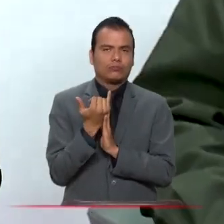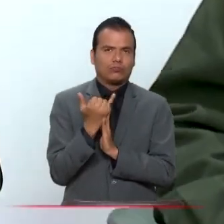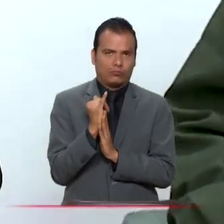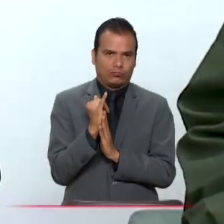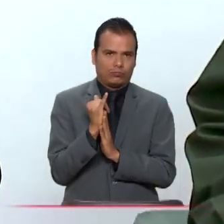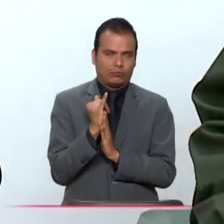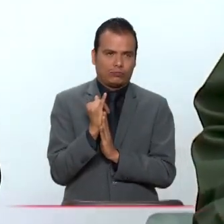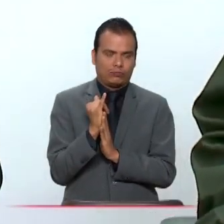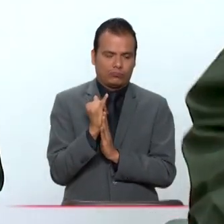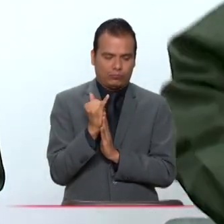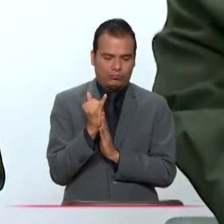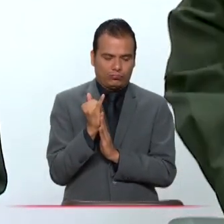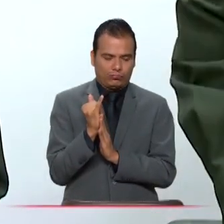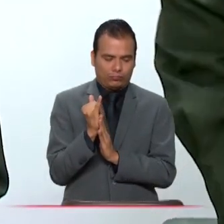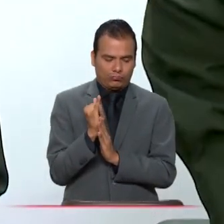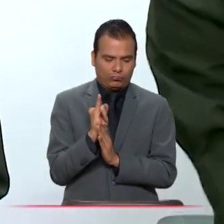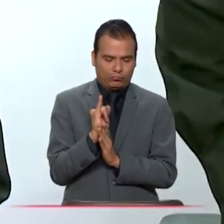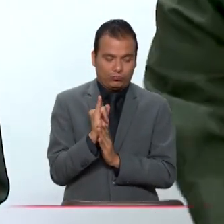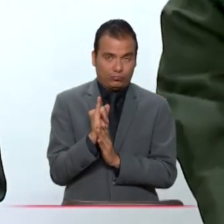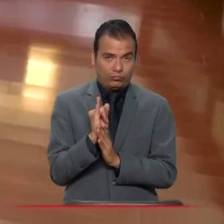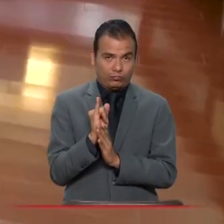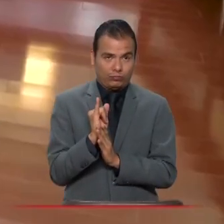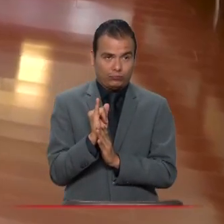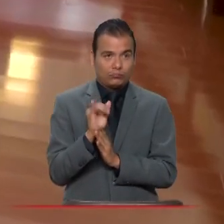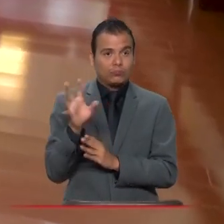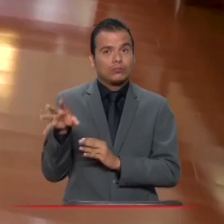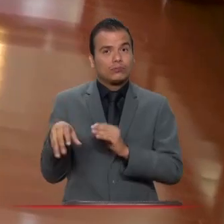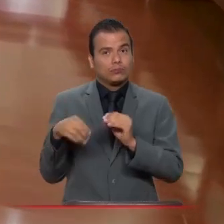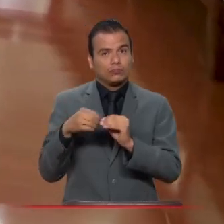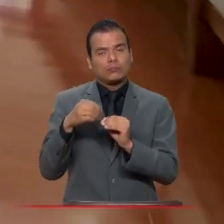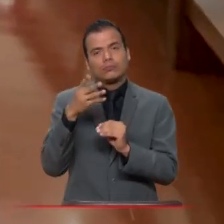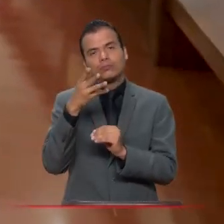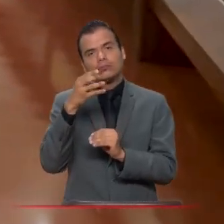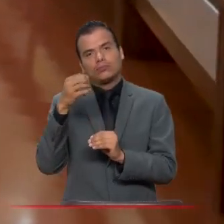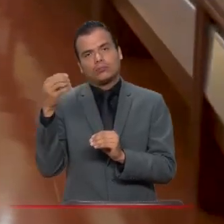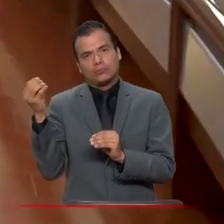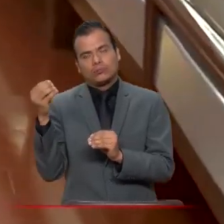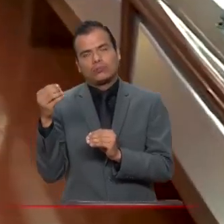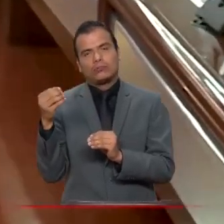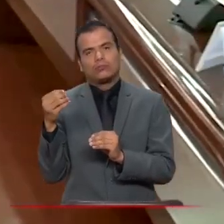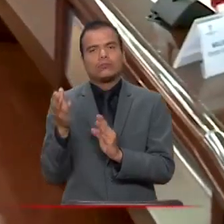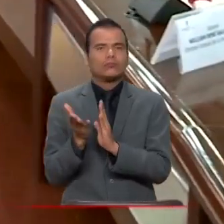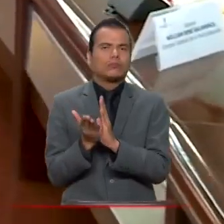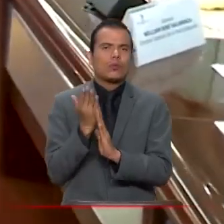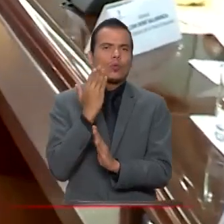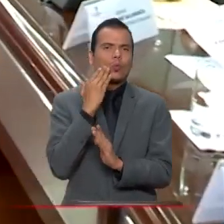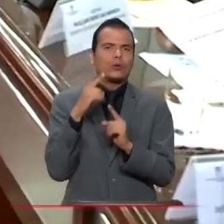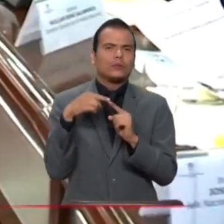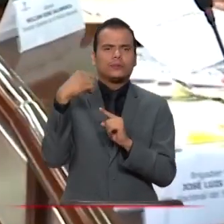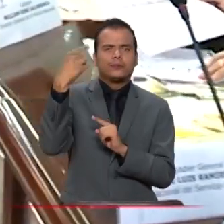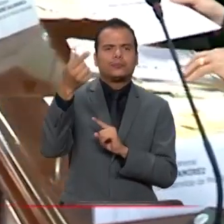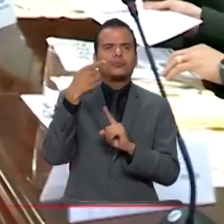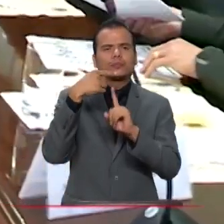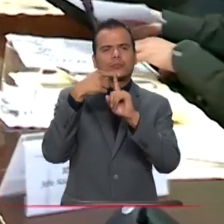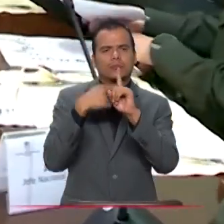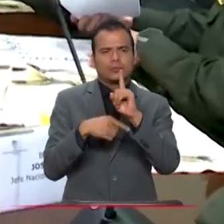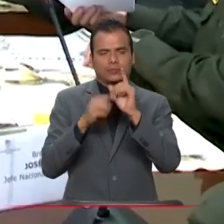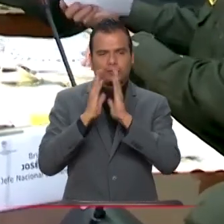partir de las próximas horas, pero los otros 400 pesos se verán reflejados a partir